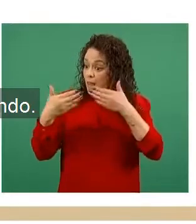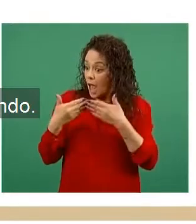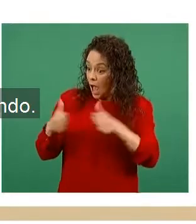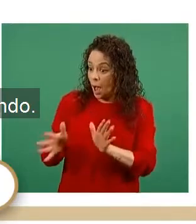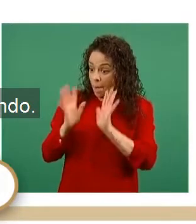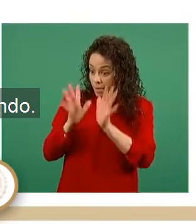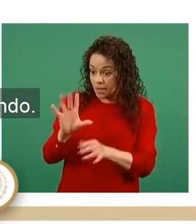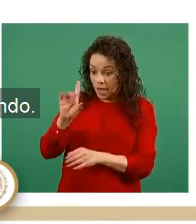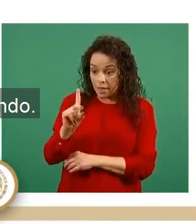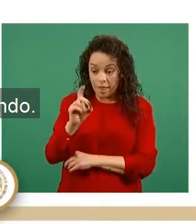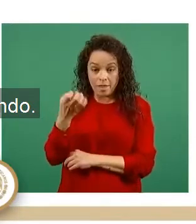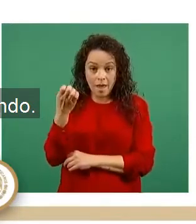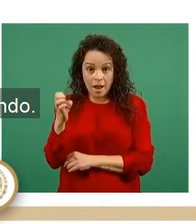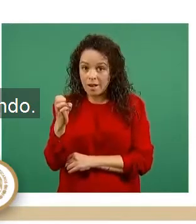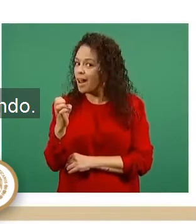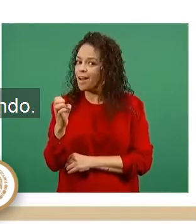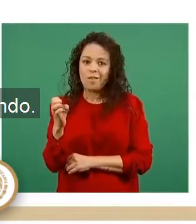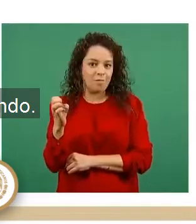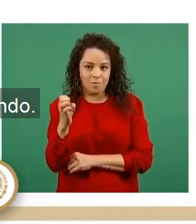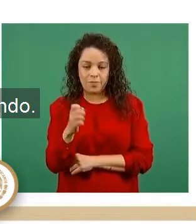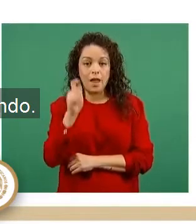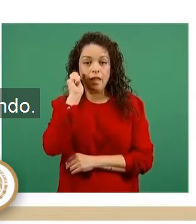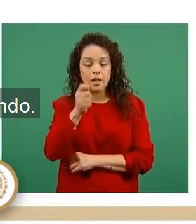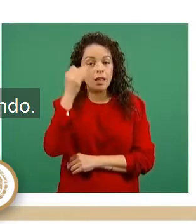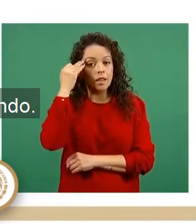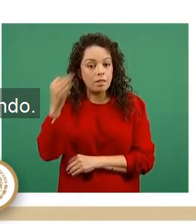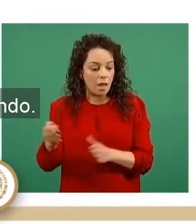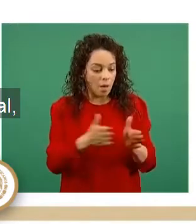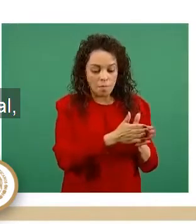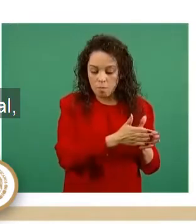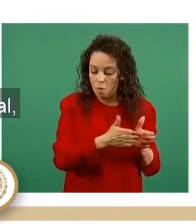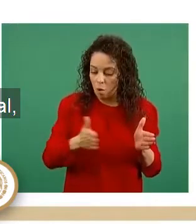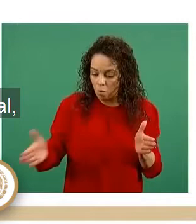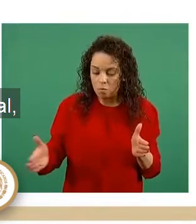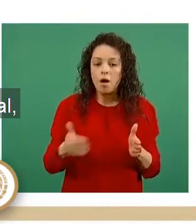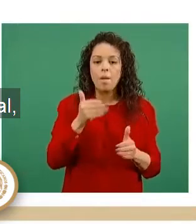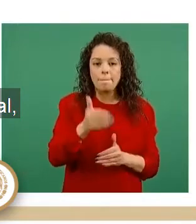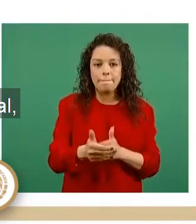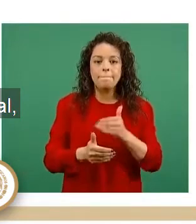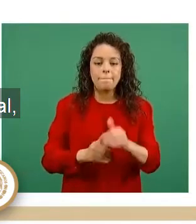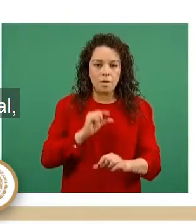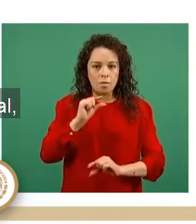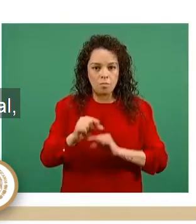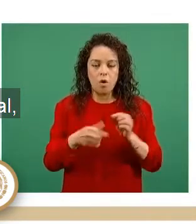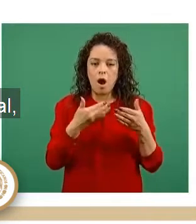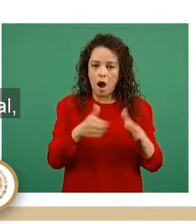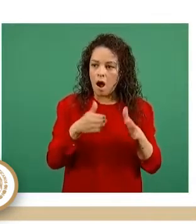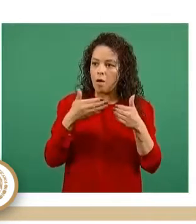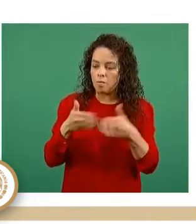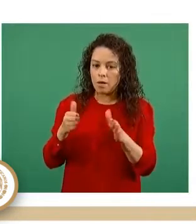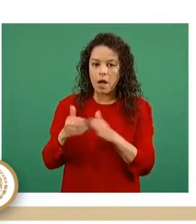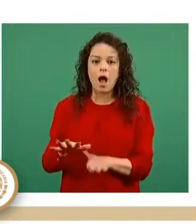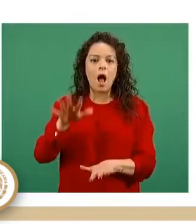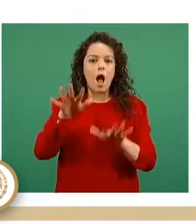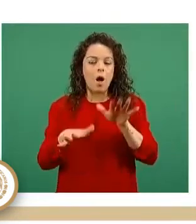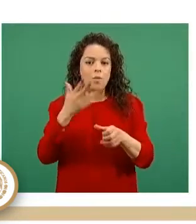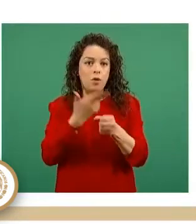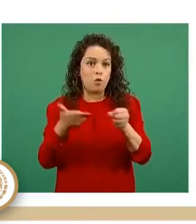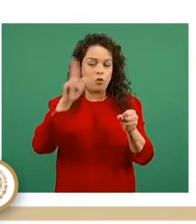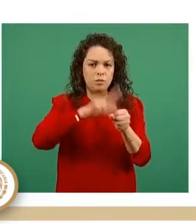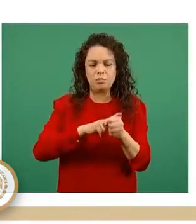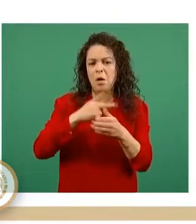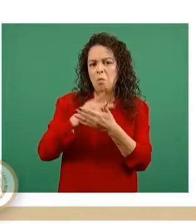el periodo en el cual van aperturando muchas veces en un proyecto en un hospital si se van a